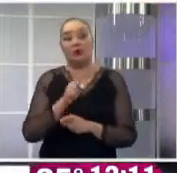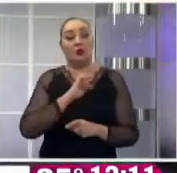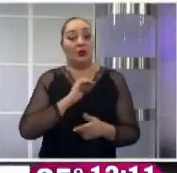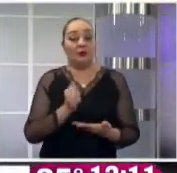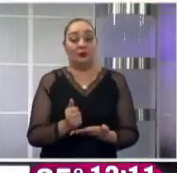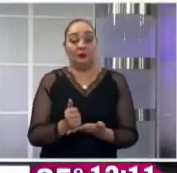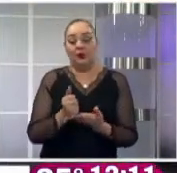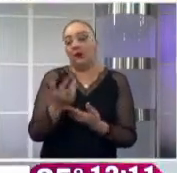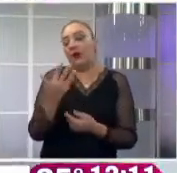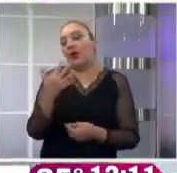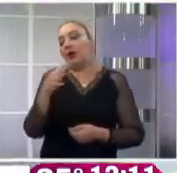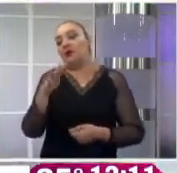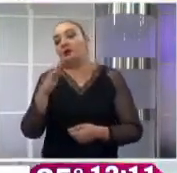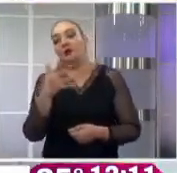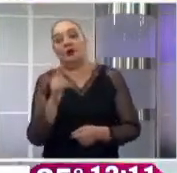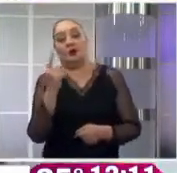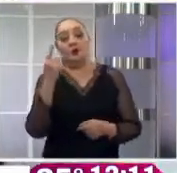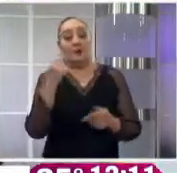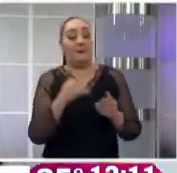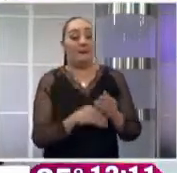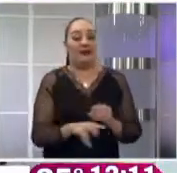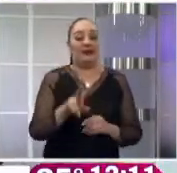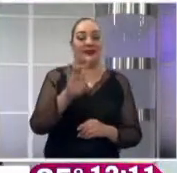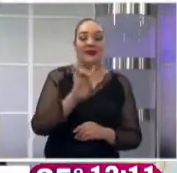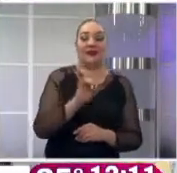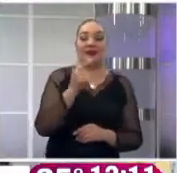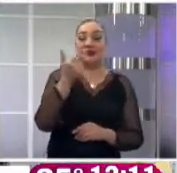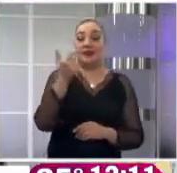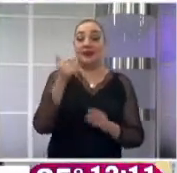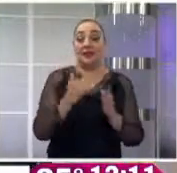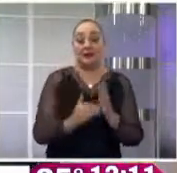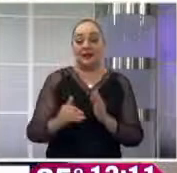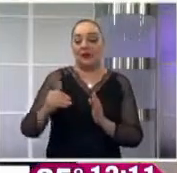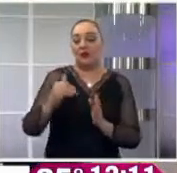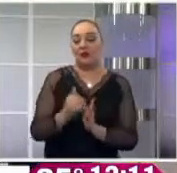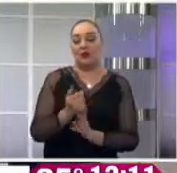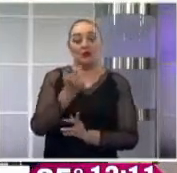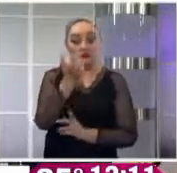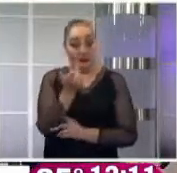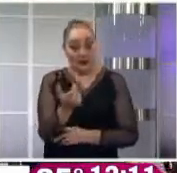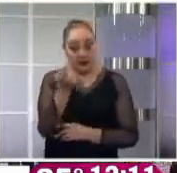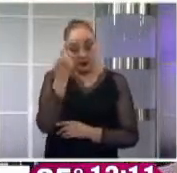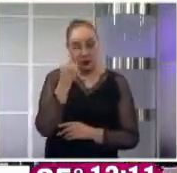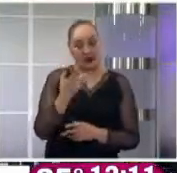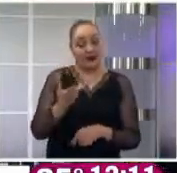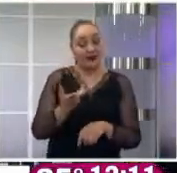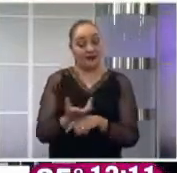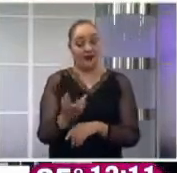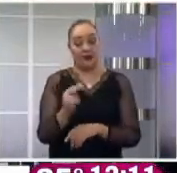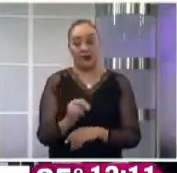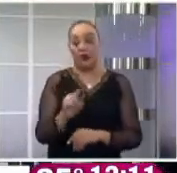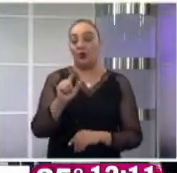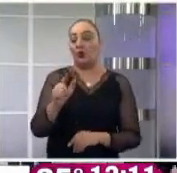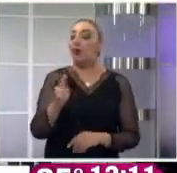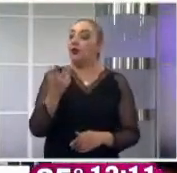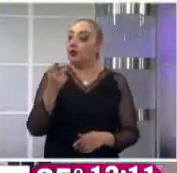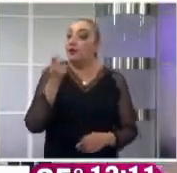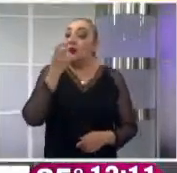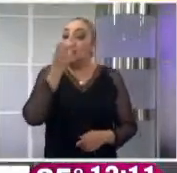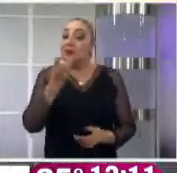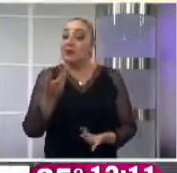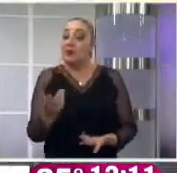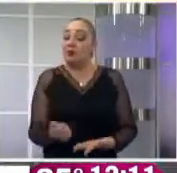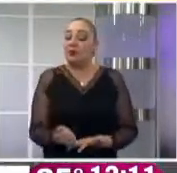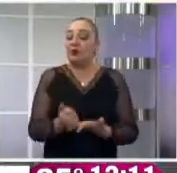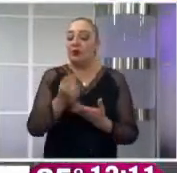de alrededor de mil 37 millones de pesos para el estado y municipios que se utilizará para la mejora de la